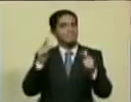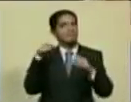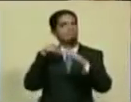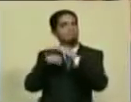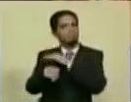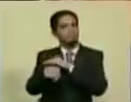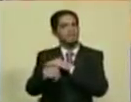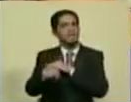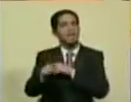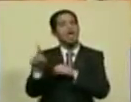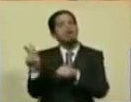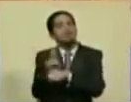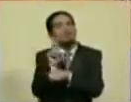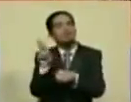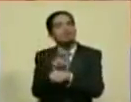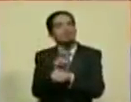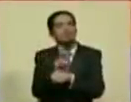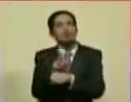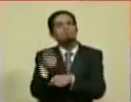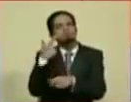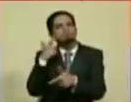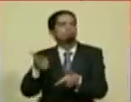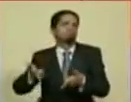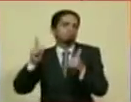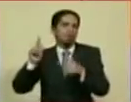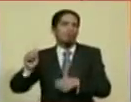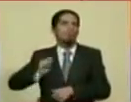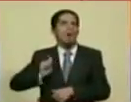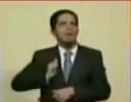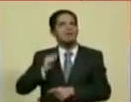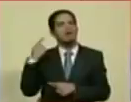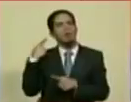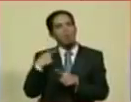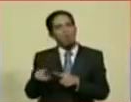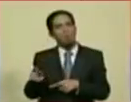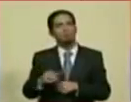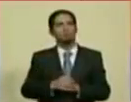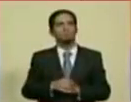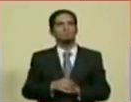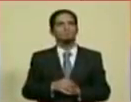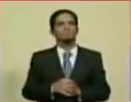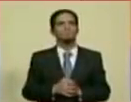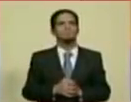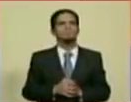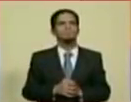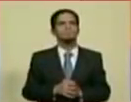uso de cualquier otra divisa convertible. De cualquier otra divisa convertible.